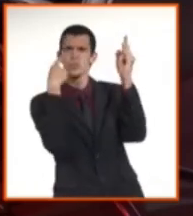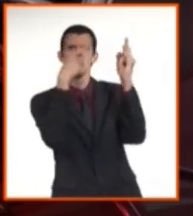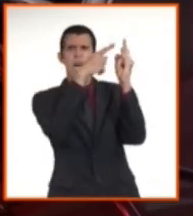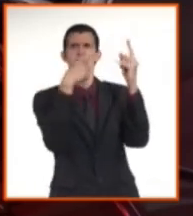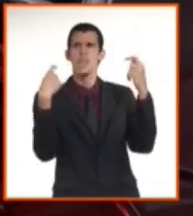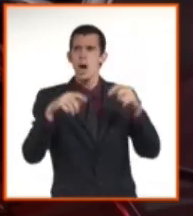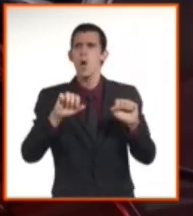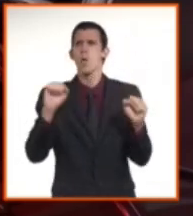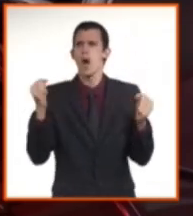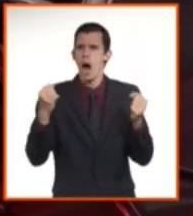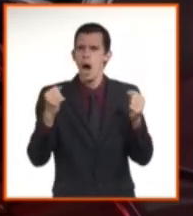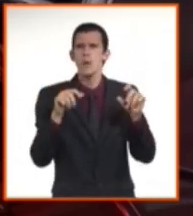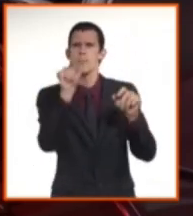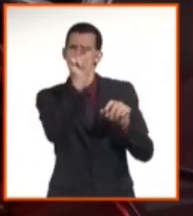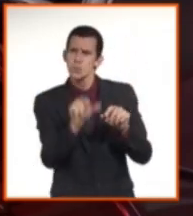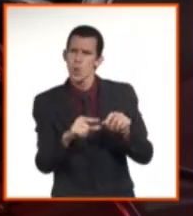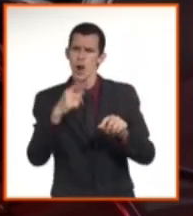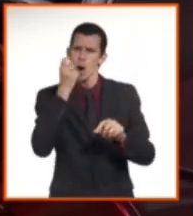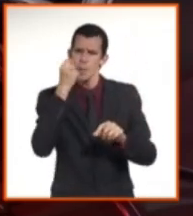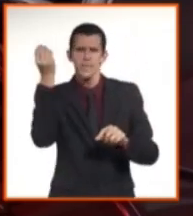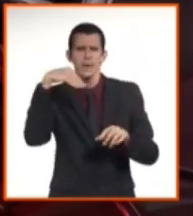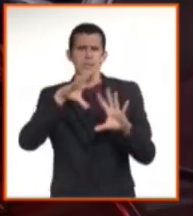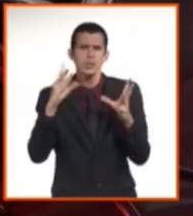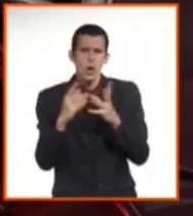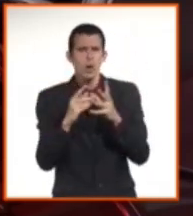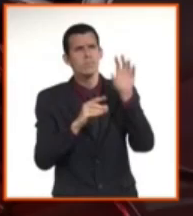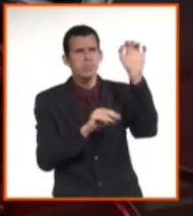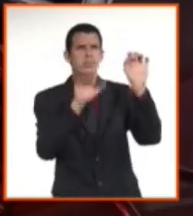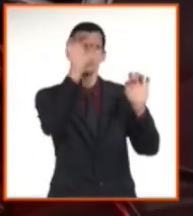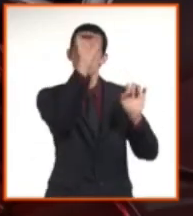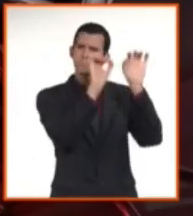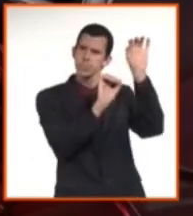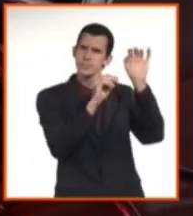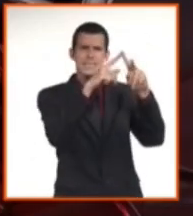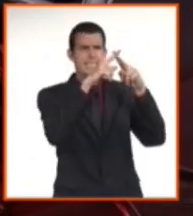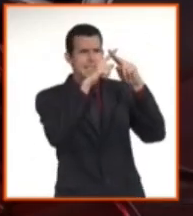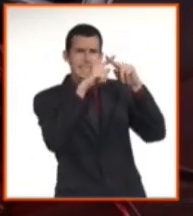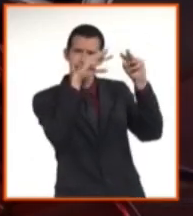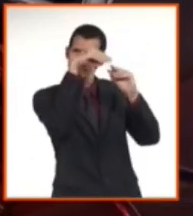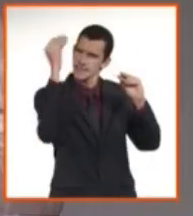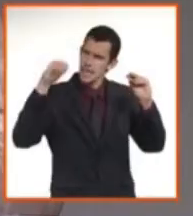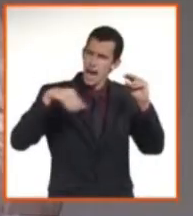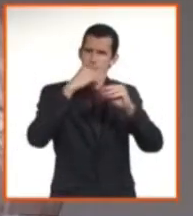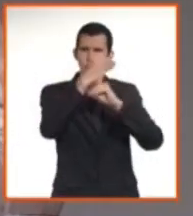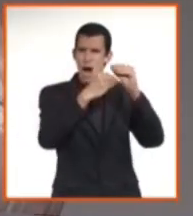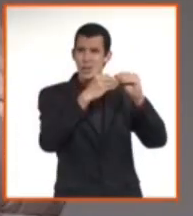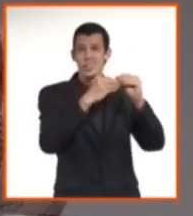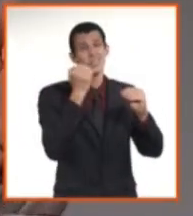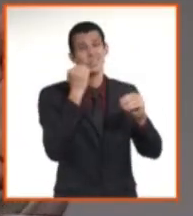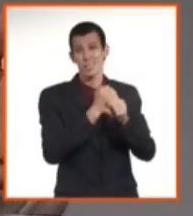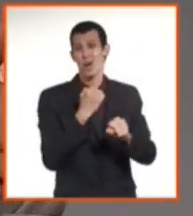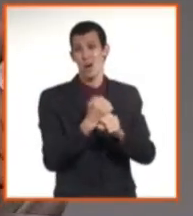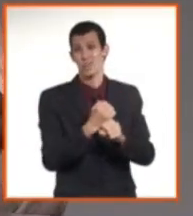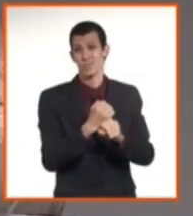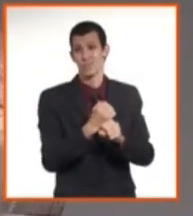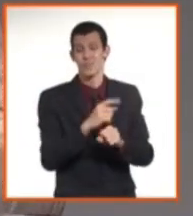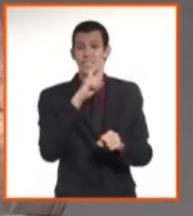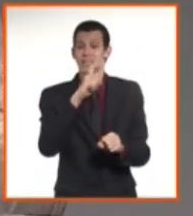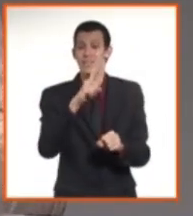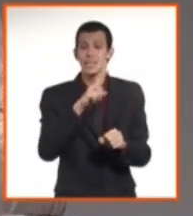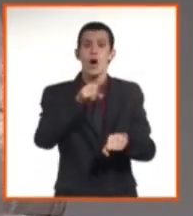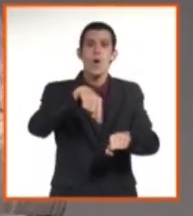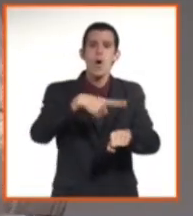Allí desde el primer momento se estuvo trabajando, pero indiscutiblemente hubo un nivel mayor de afectación. Y esas son las causas fundamentales que